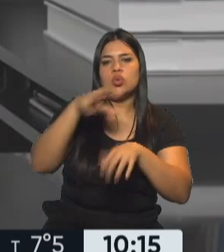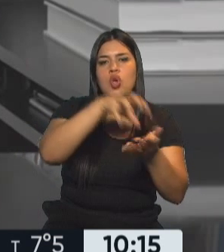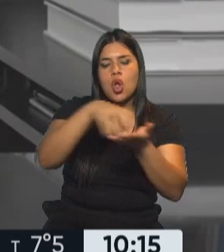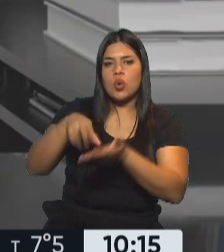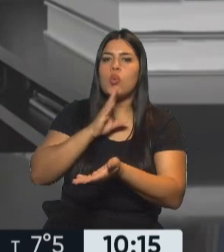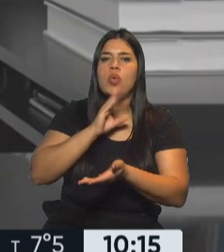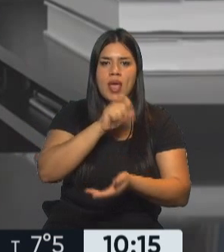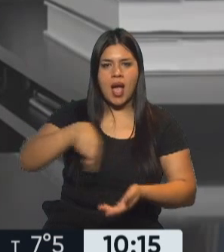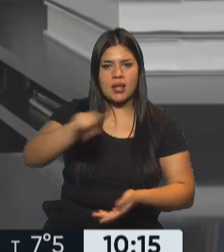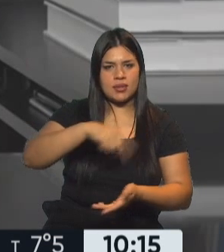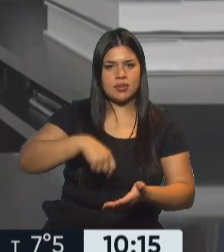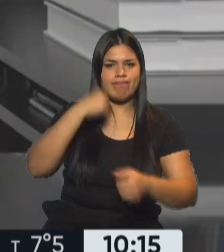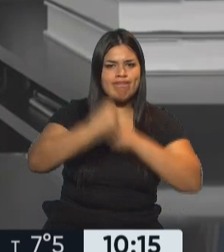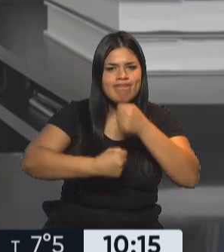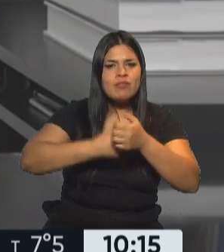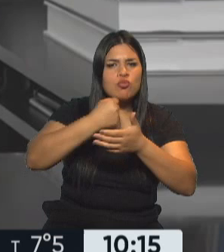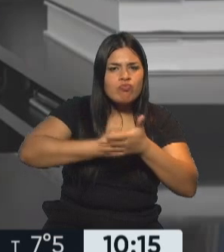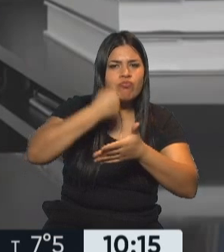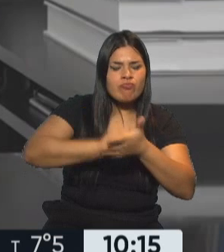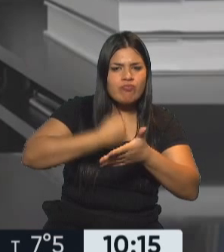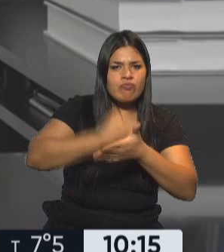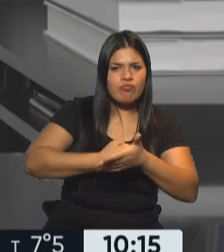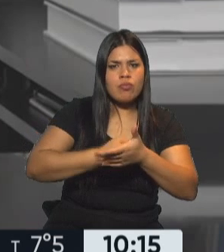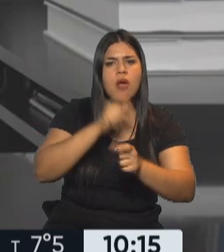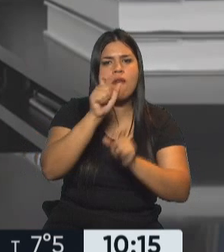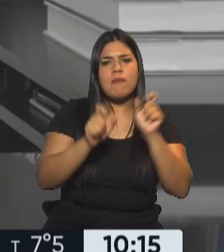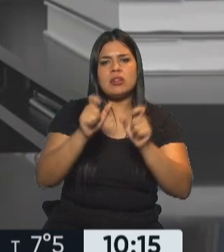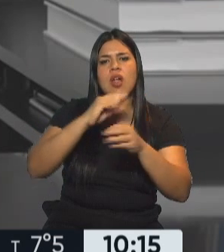judía y de los familiares de las víctimas.